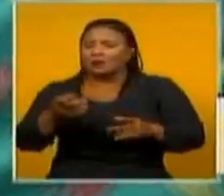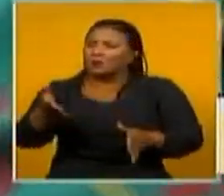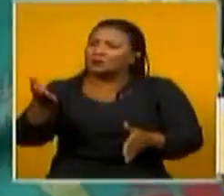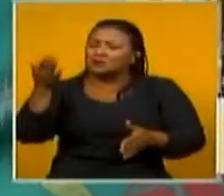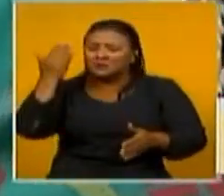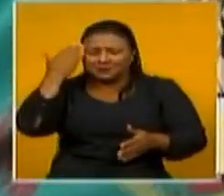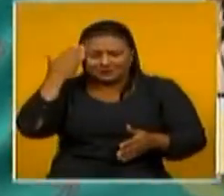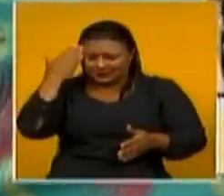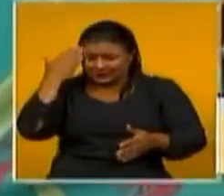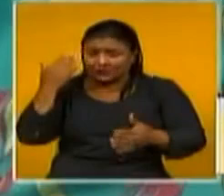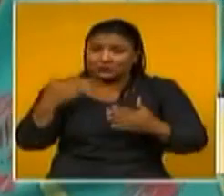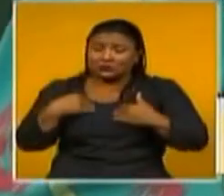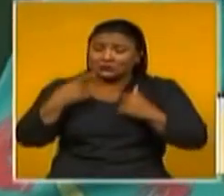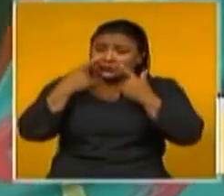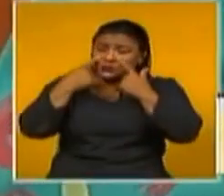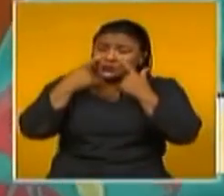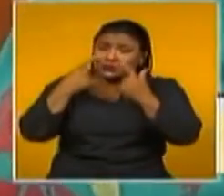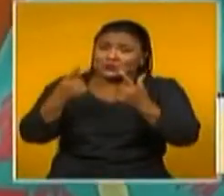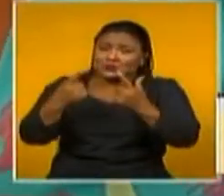que ya yo me quise, fue como